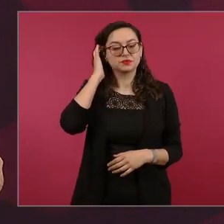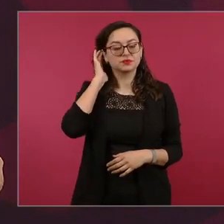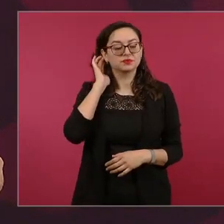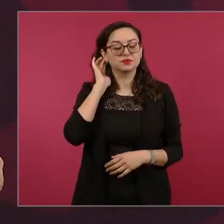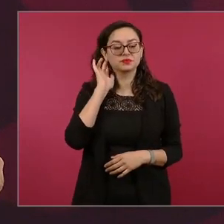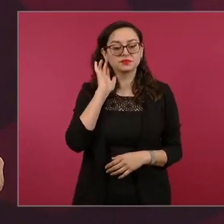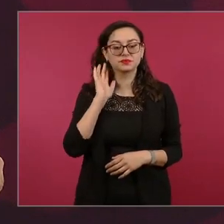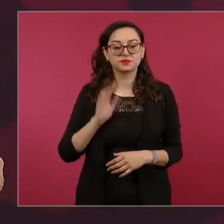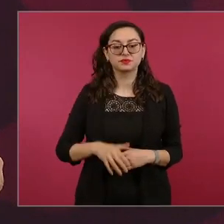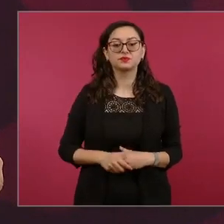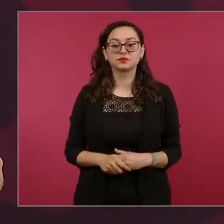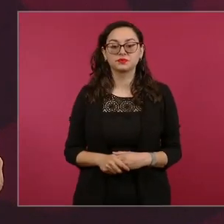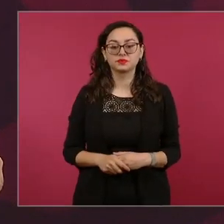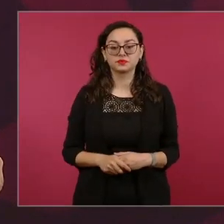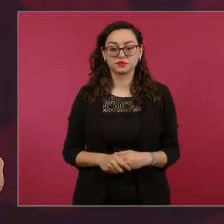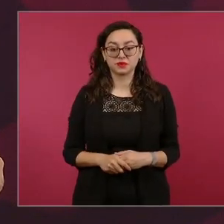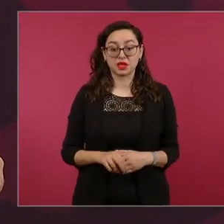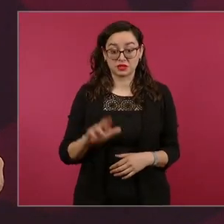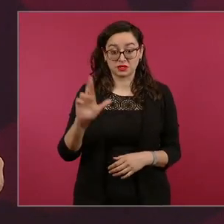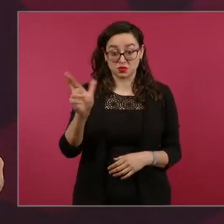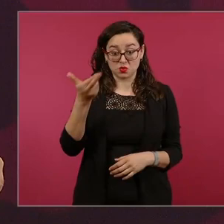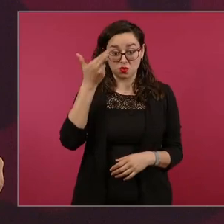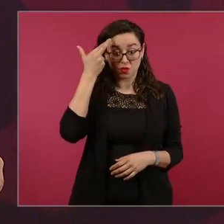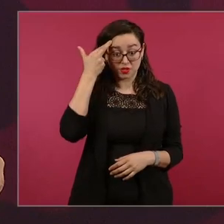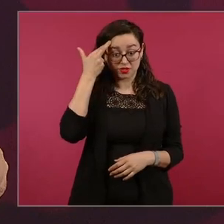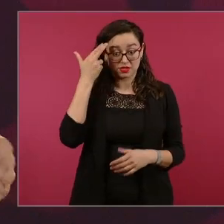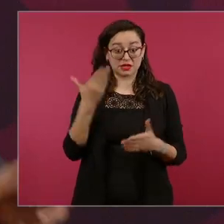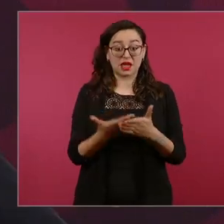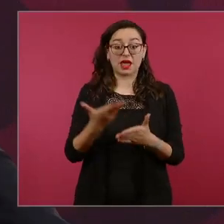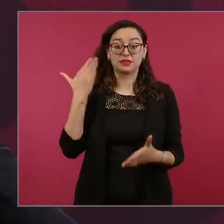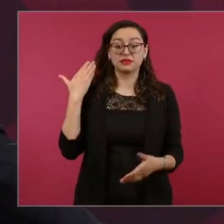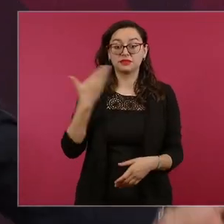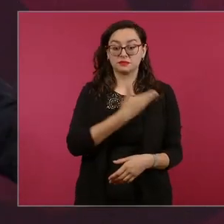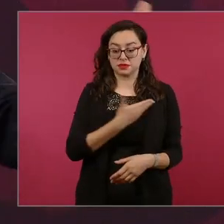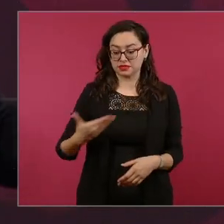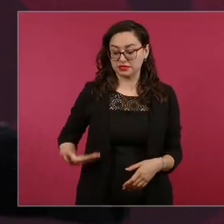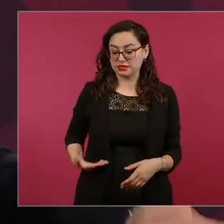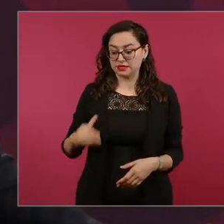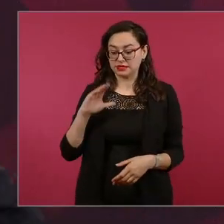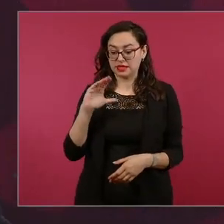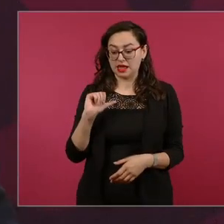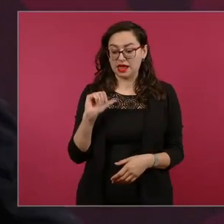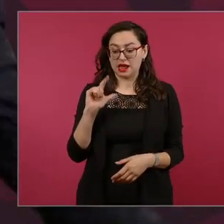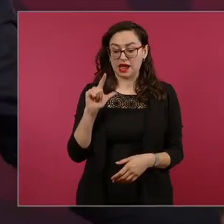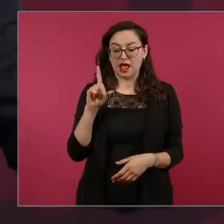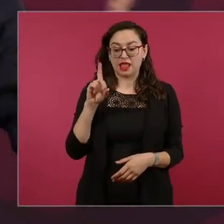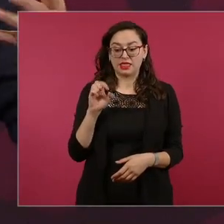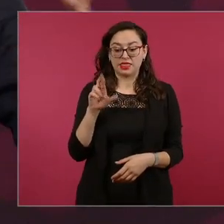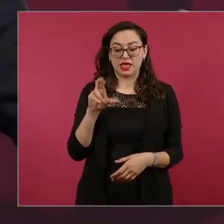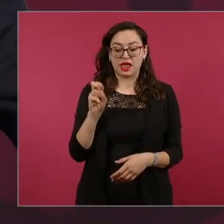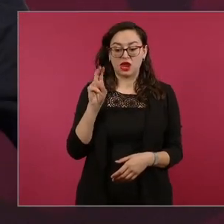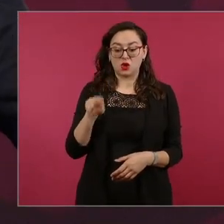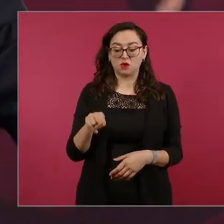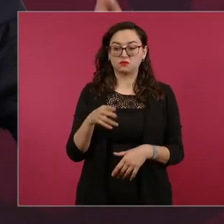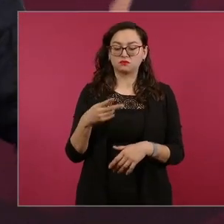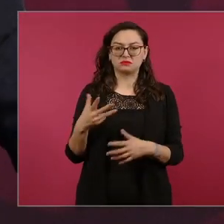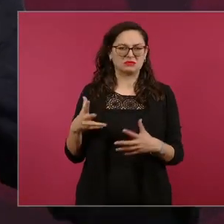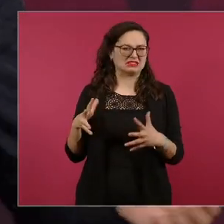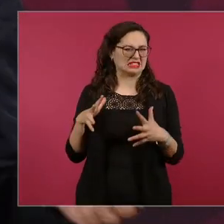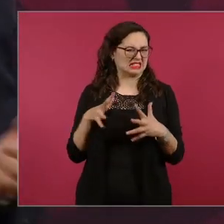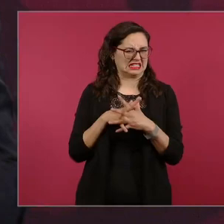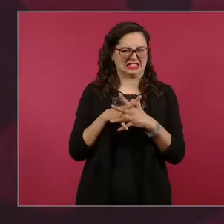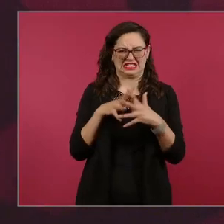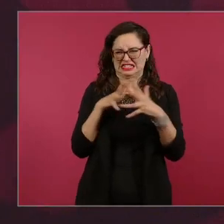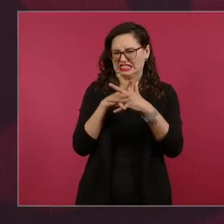cuando Calderón y llamaron a los dueños de los medios